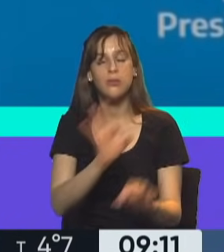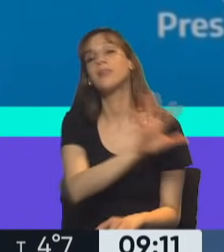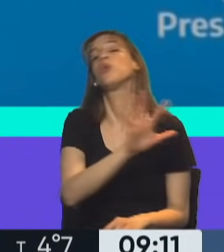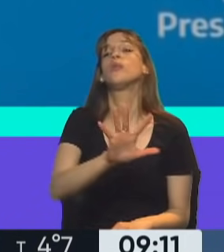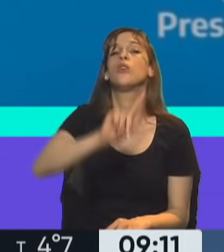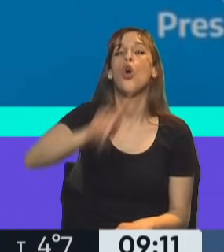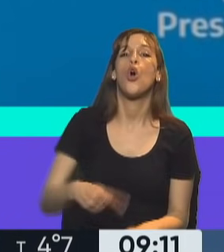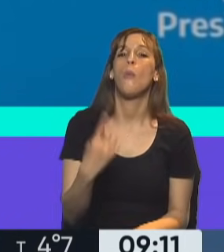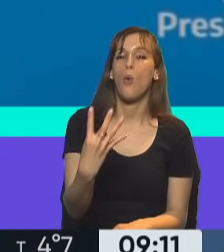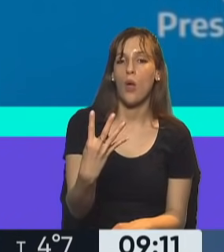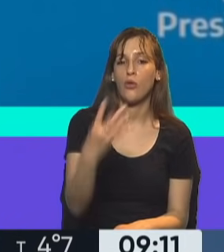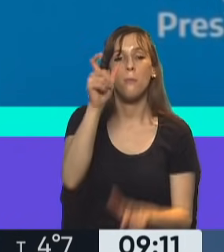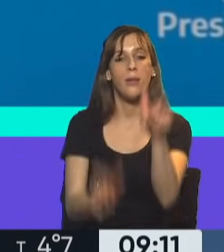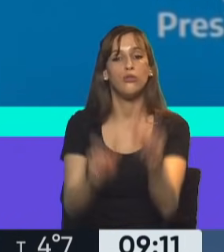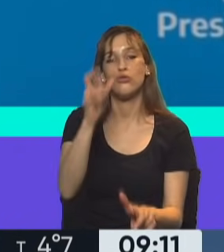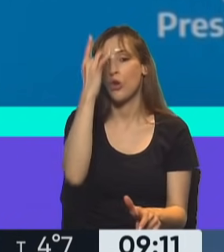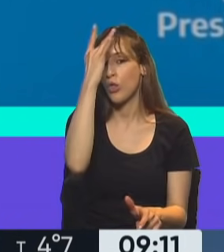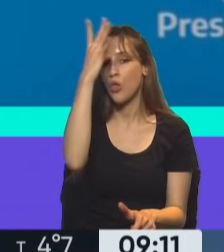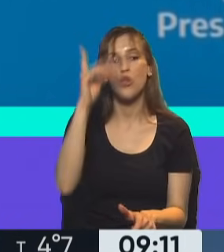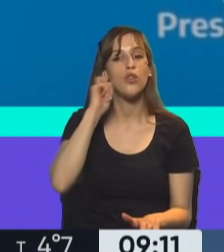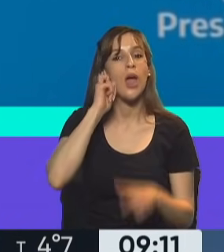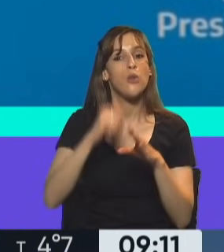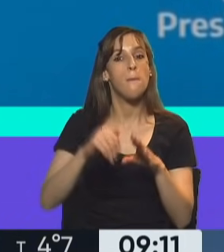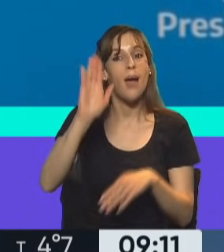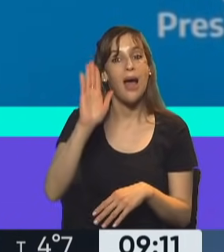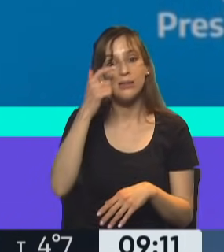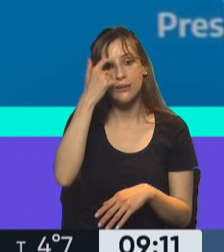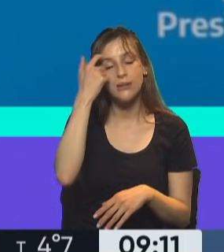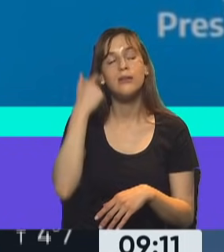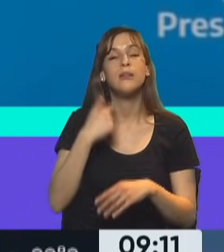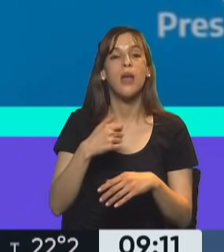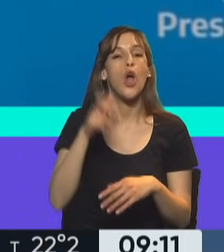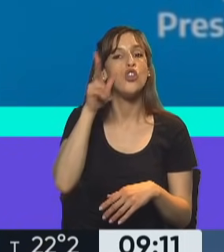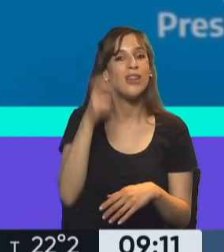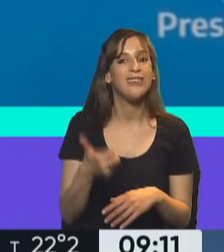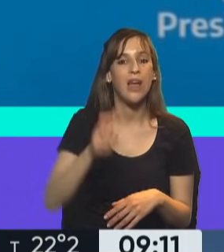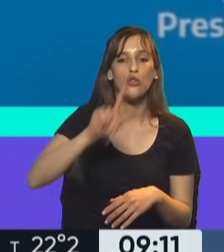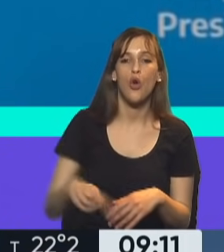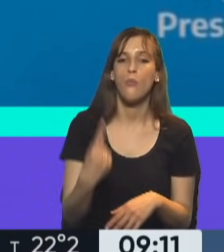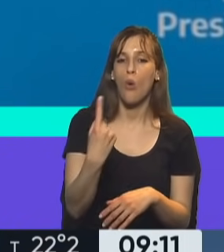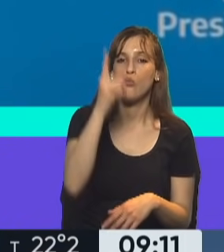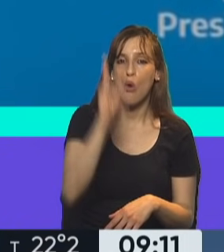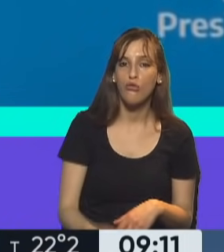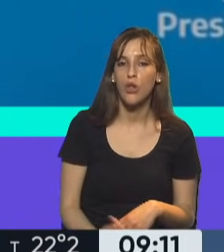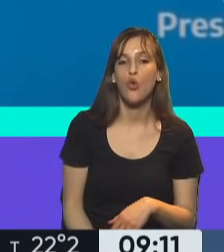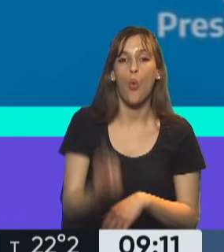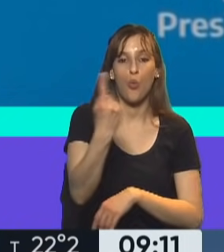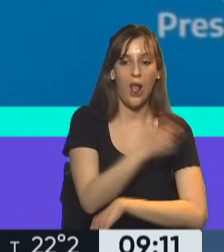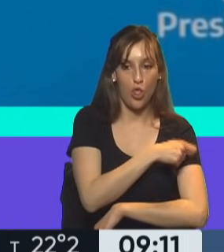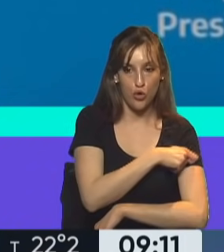vemos los mayores de 12 años, han iniciado el esquema de vacunación 86.1% y lo han completado casi